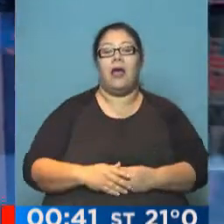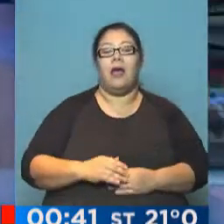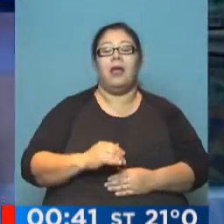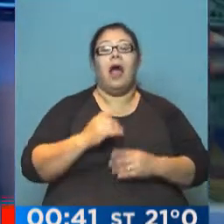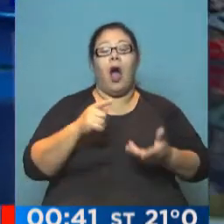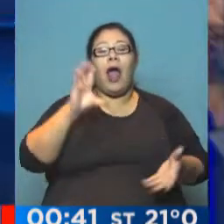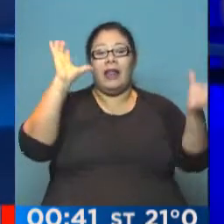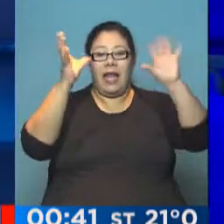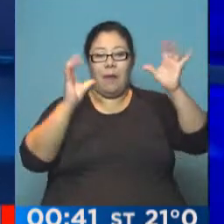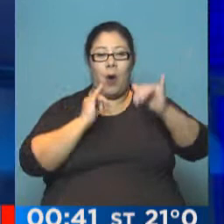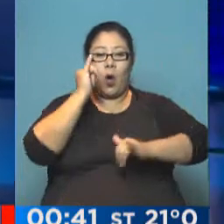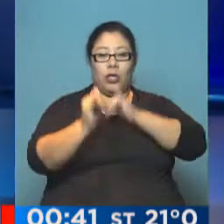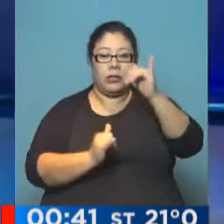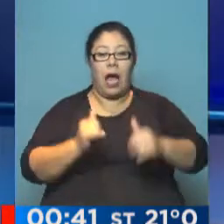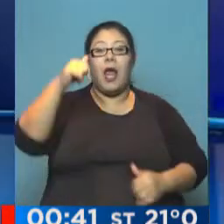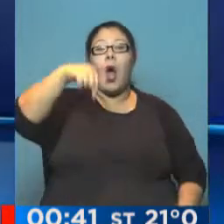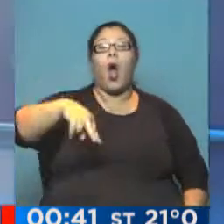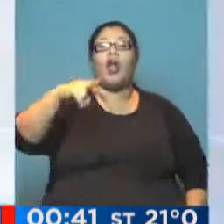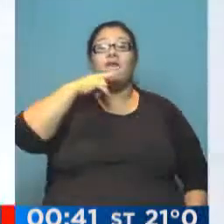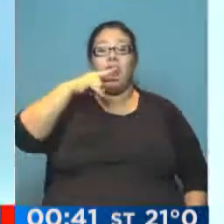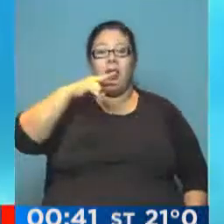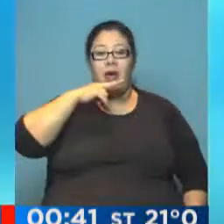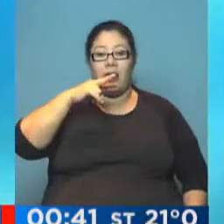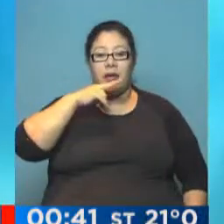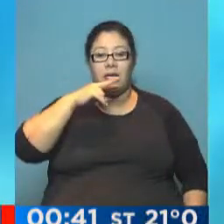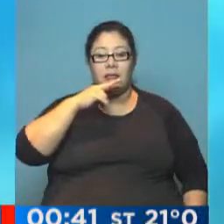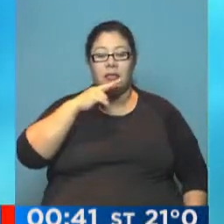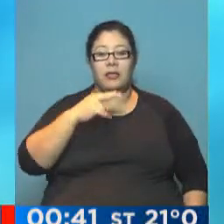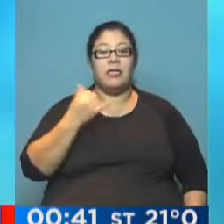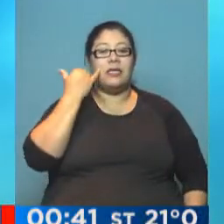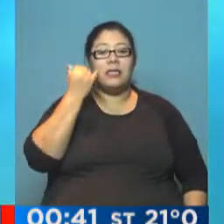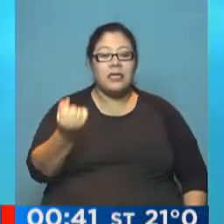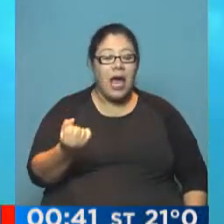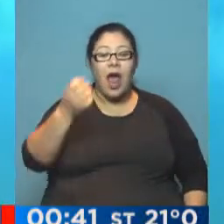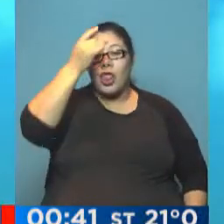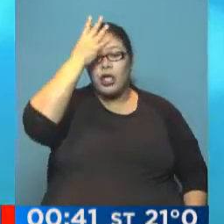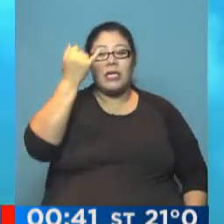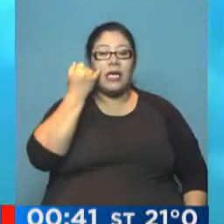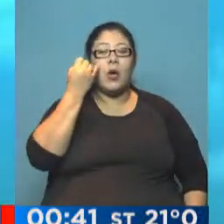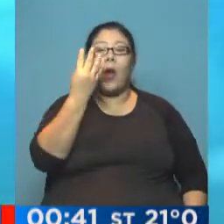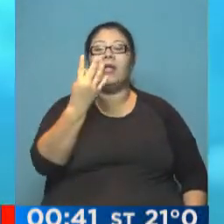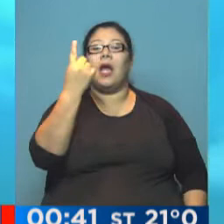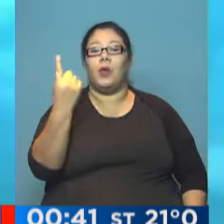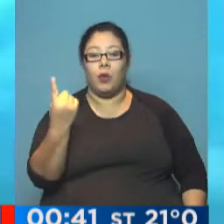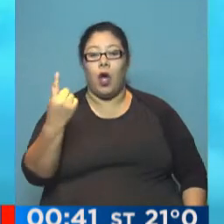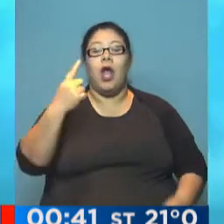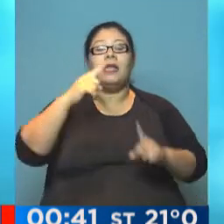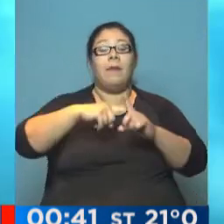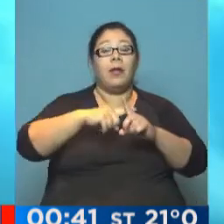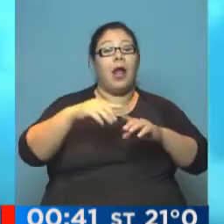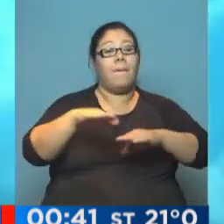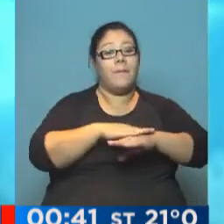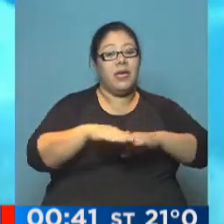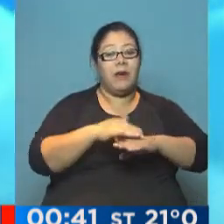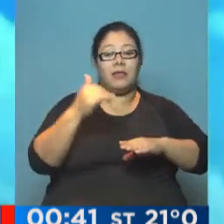del tiempo de este día viernes, que ya lleva 41 minutos. La mínima, bueno, ya la